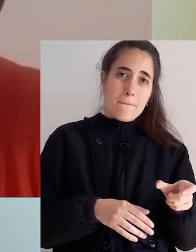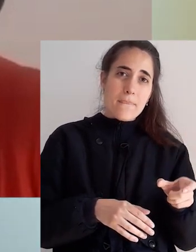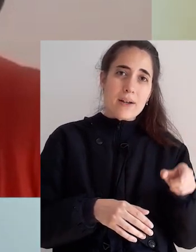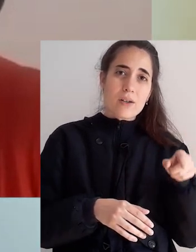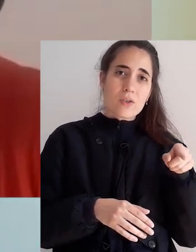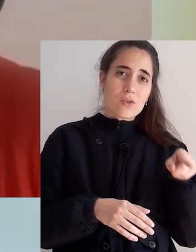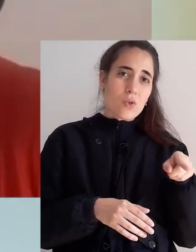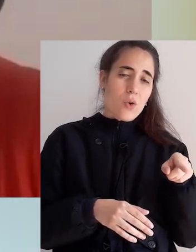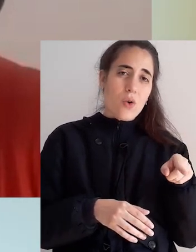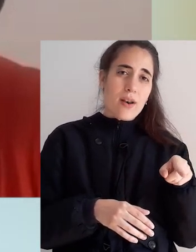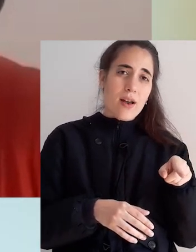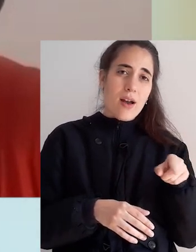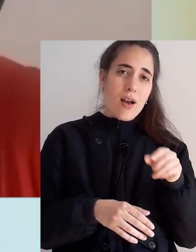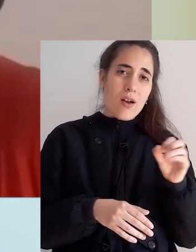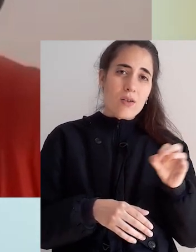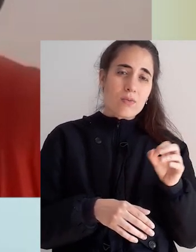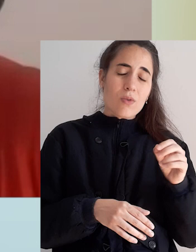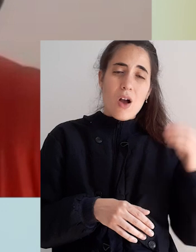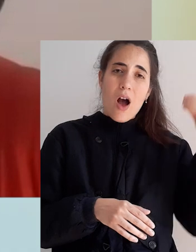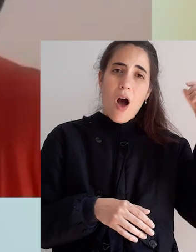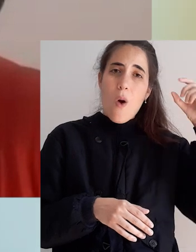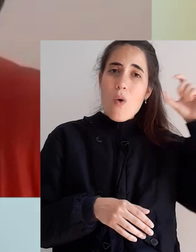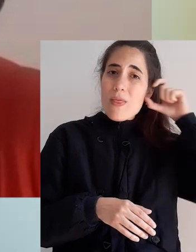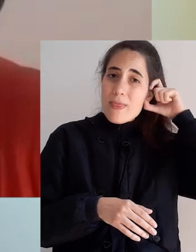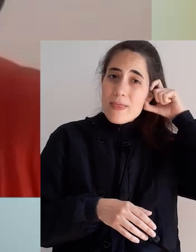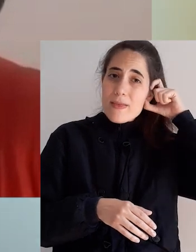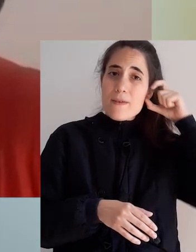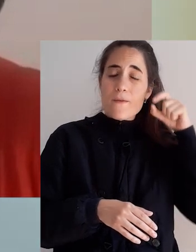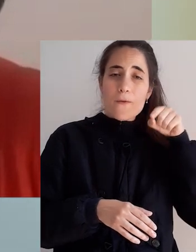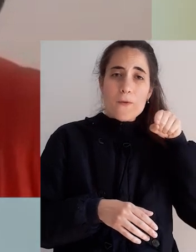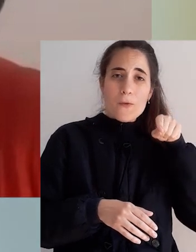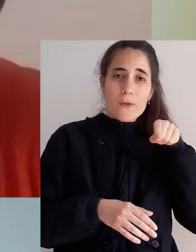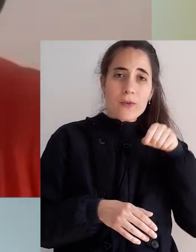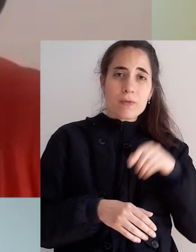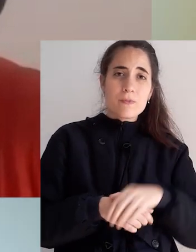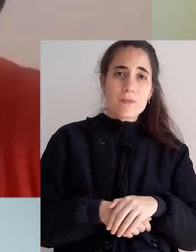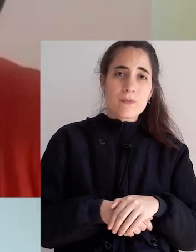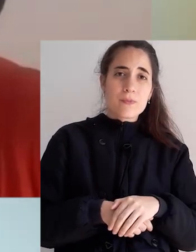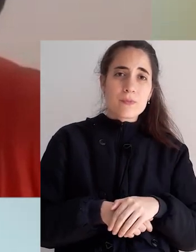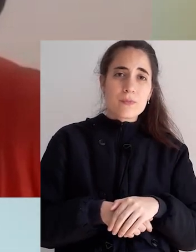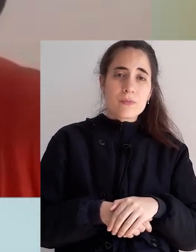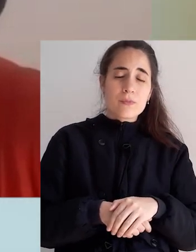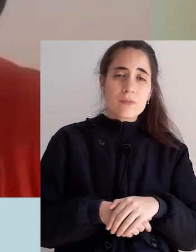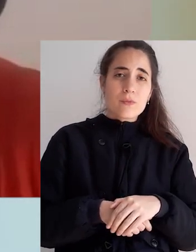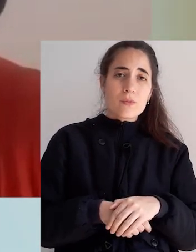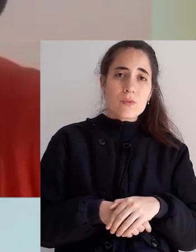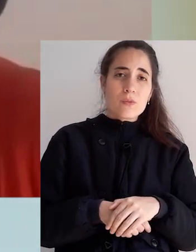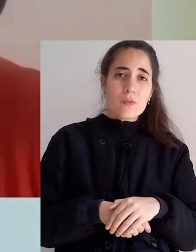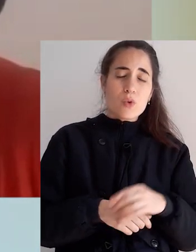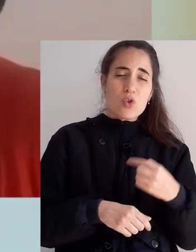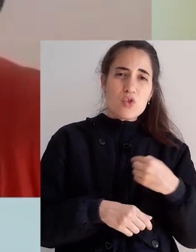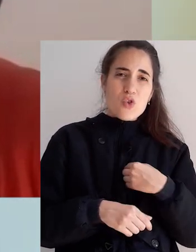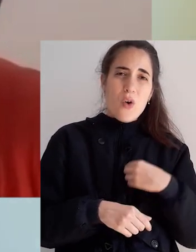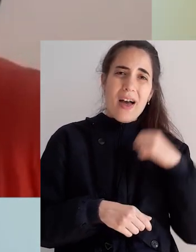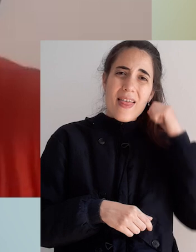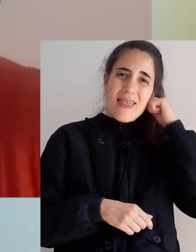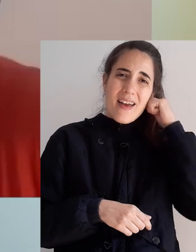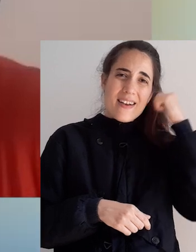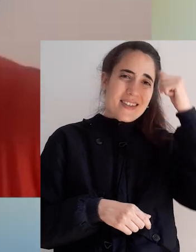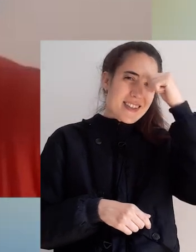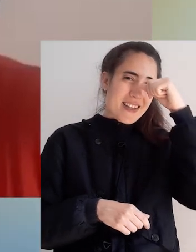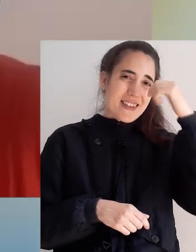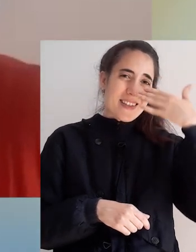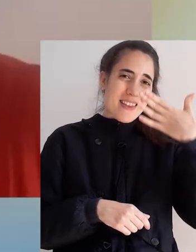poco a todos y no excluye, como ahora están haciendo con las pensiones no contributivas. Ya de por sí